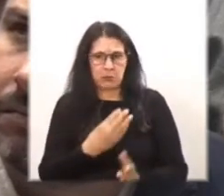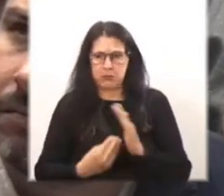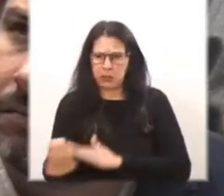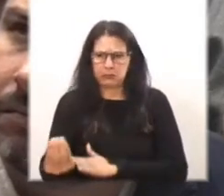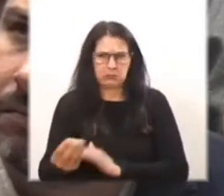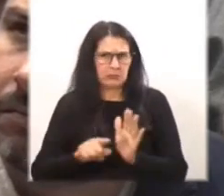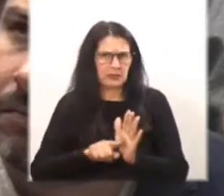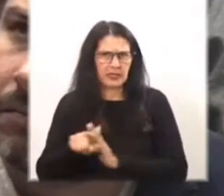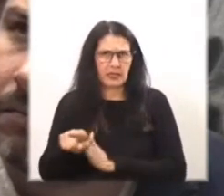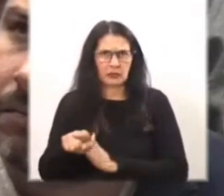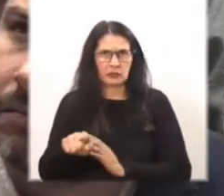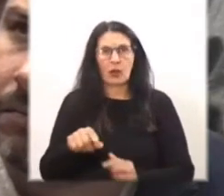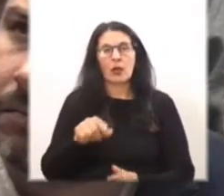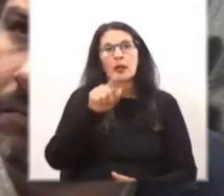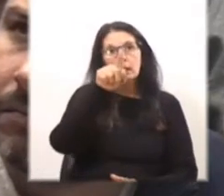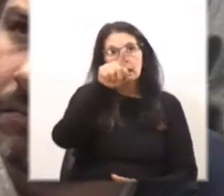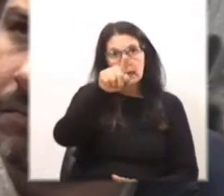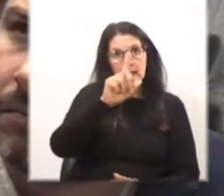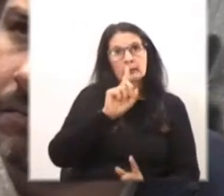Y acá también hay